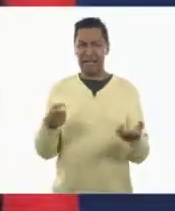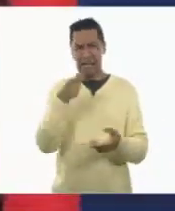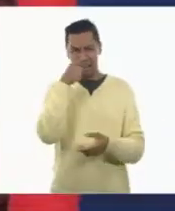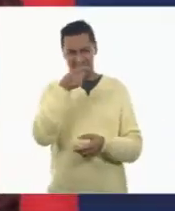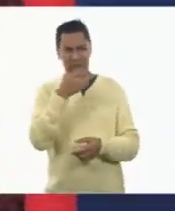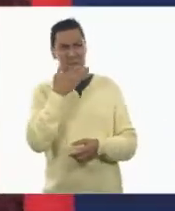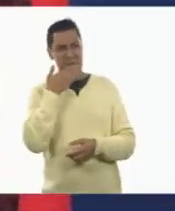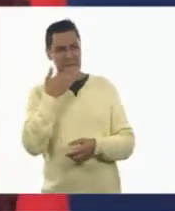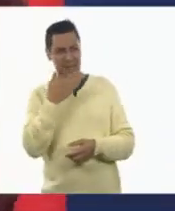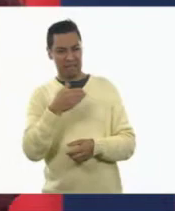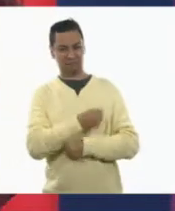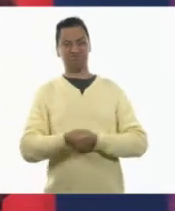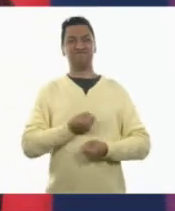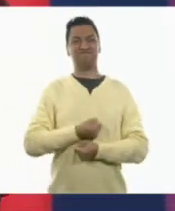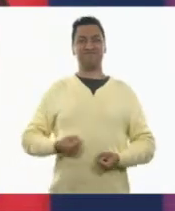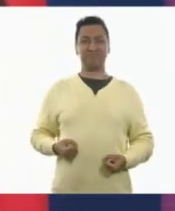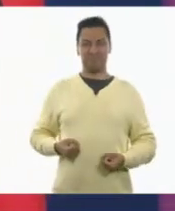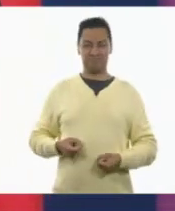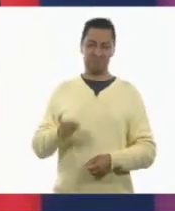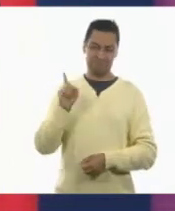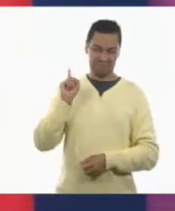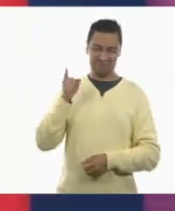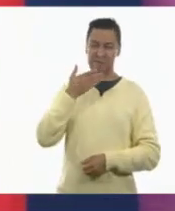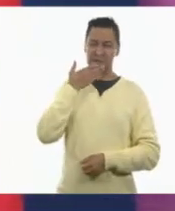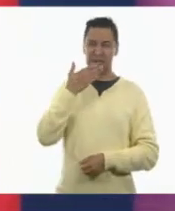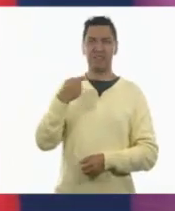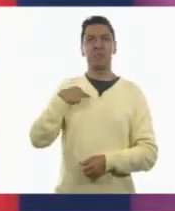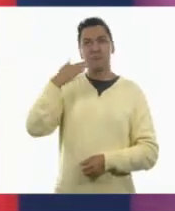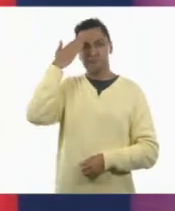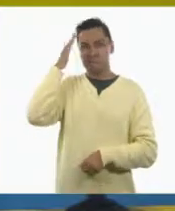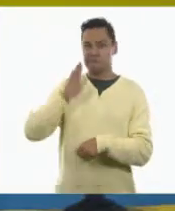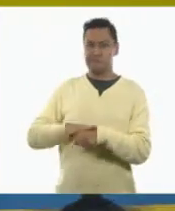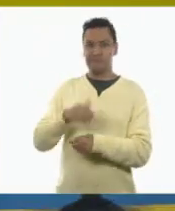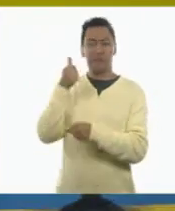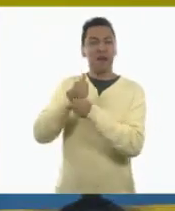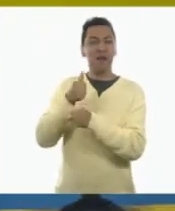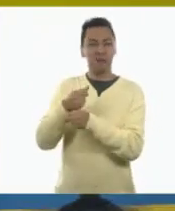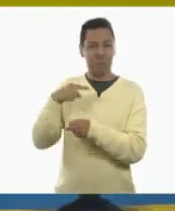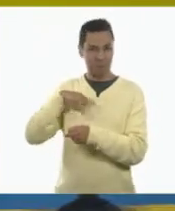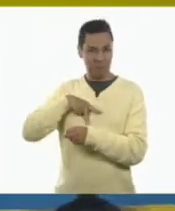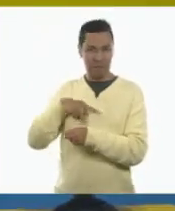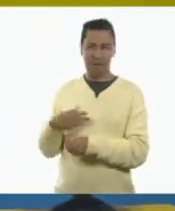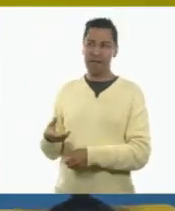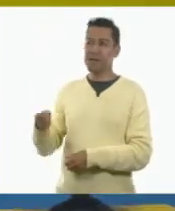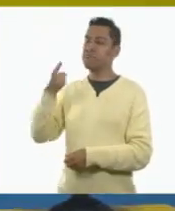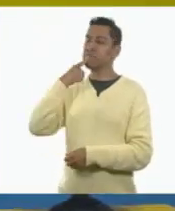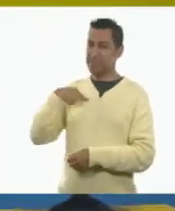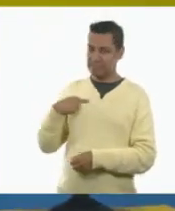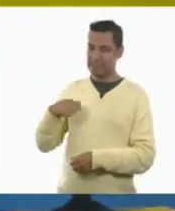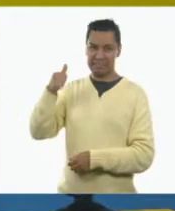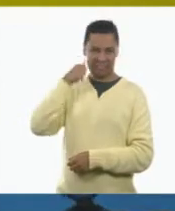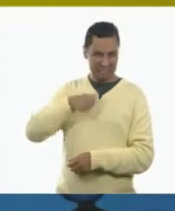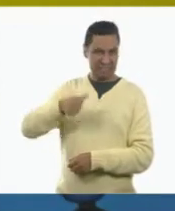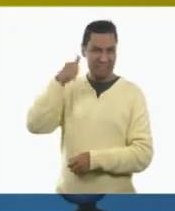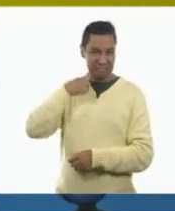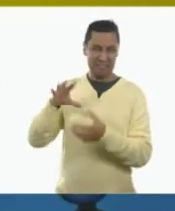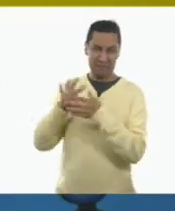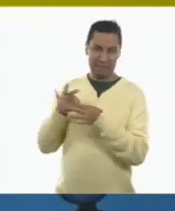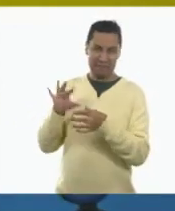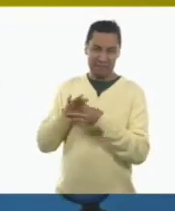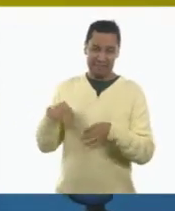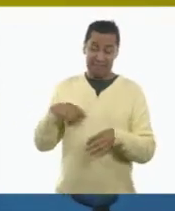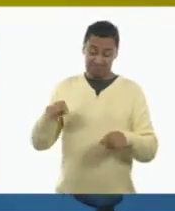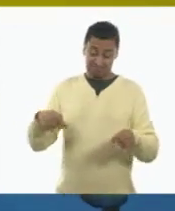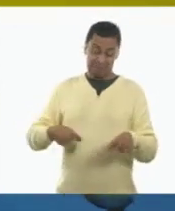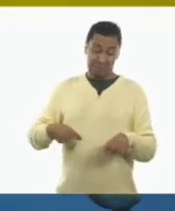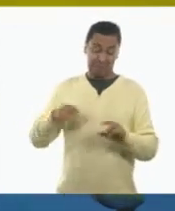ese último, profesor. Ese es uno que me acuerdo mucho porque ese mi abuelito me lo decía mucho. No sé por qué, ¿verdad? Pero